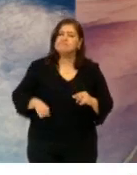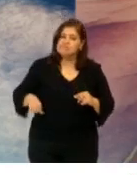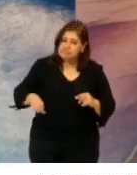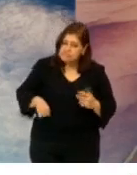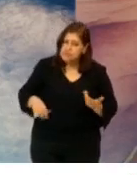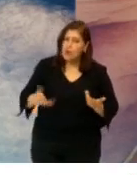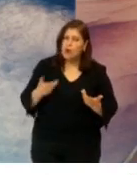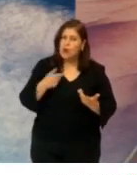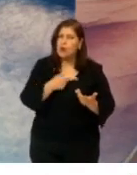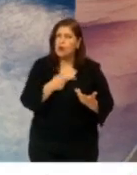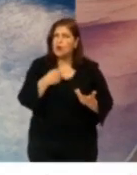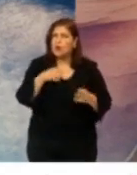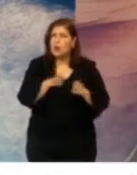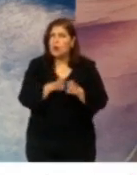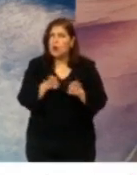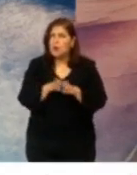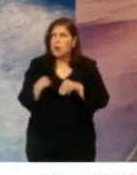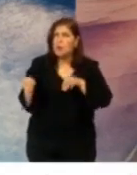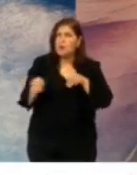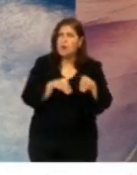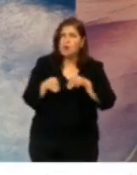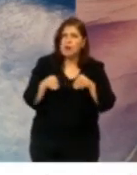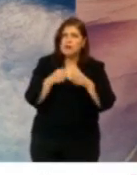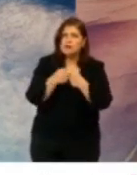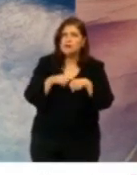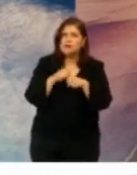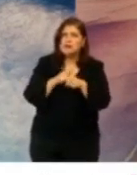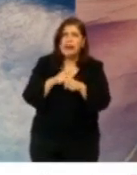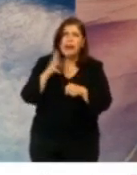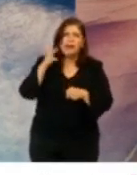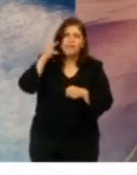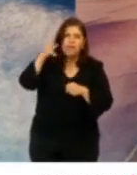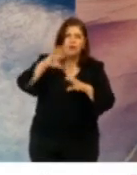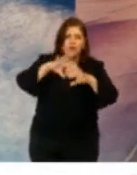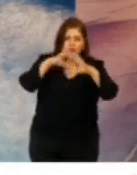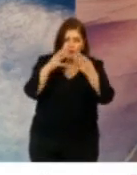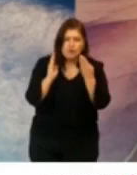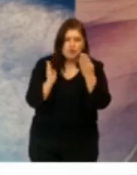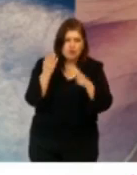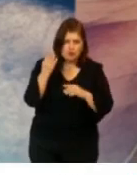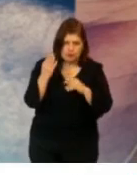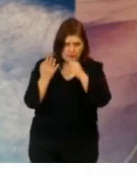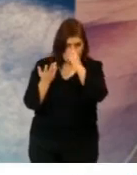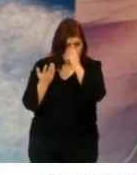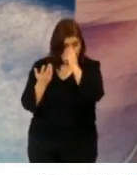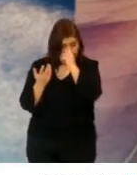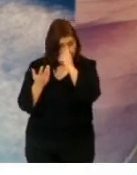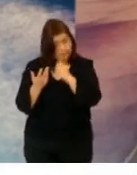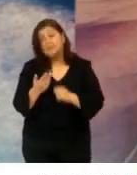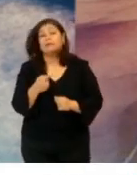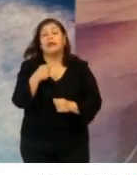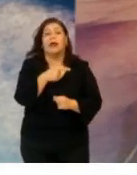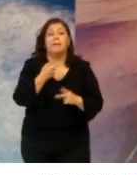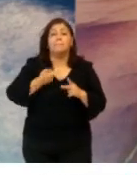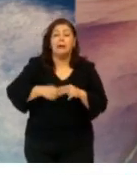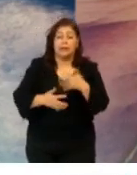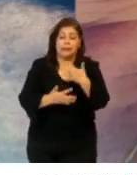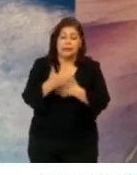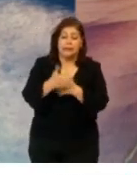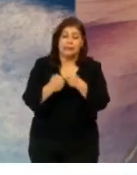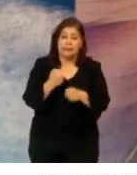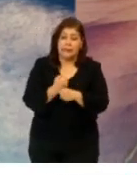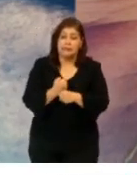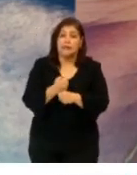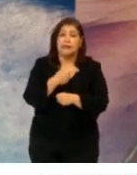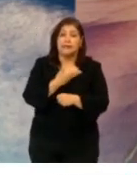adivinar cómo va a ser la movilización social en el mundo, no solamente cómo ha sido. Empezó a los 15, tiene 20 y